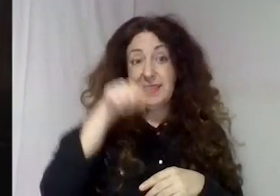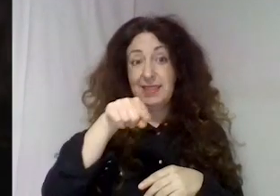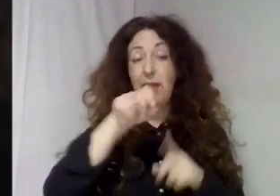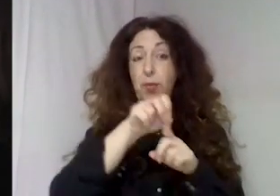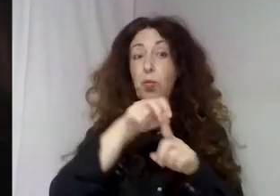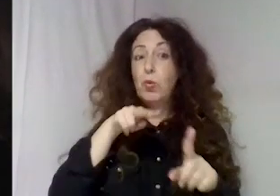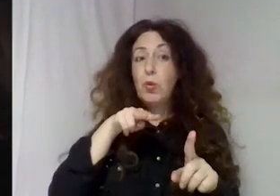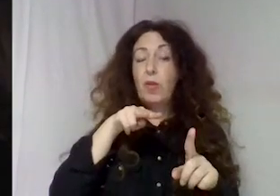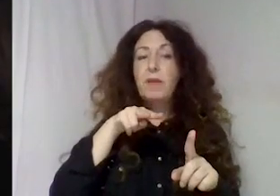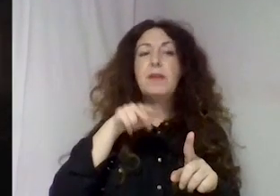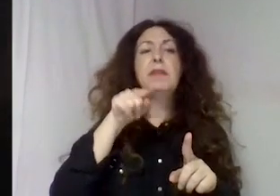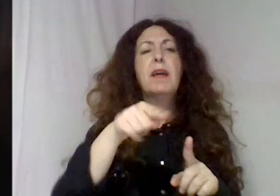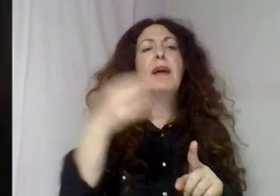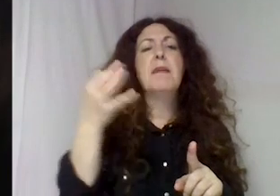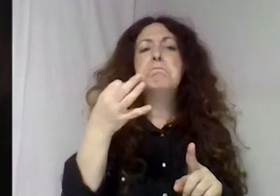favor.